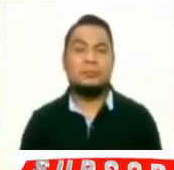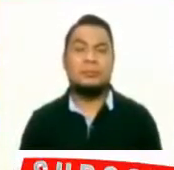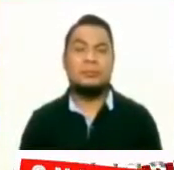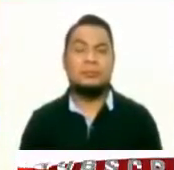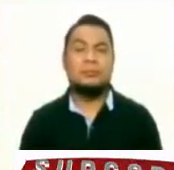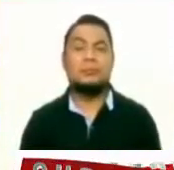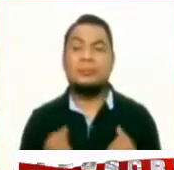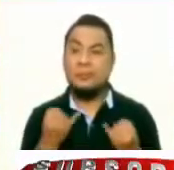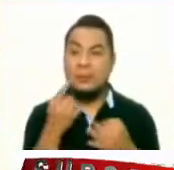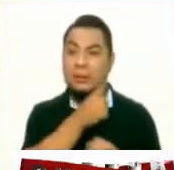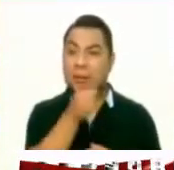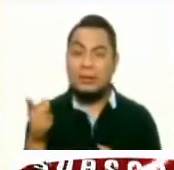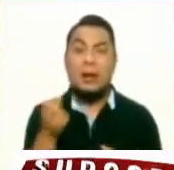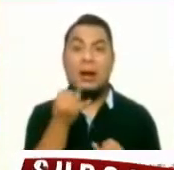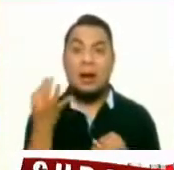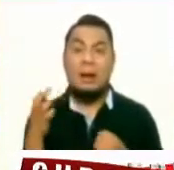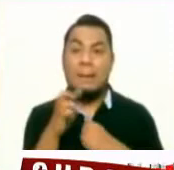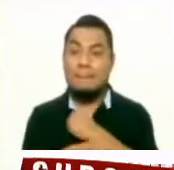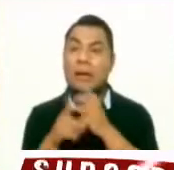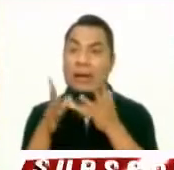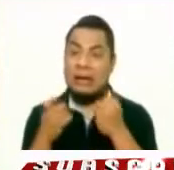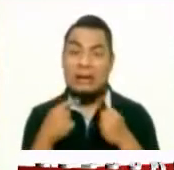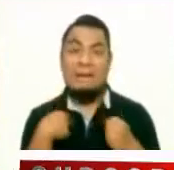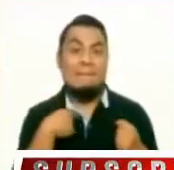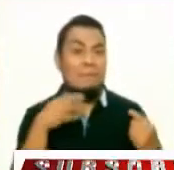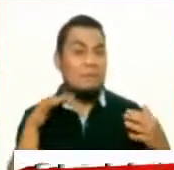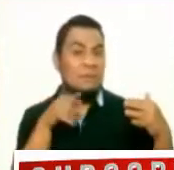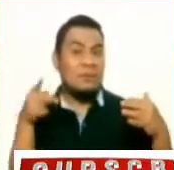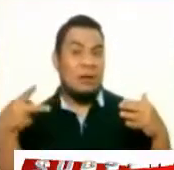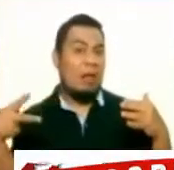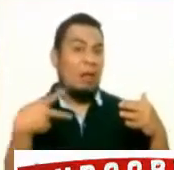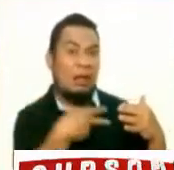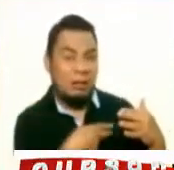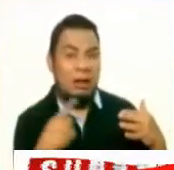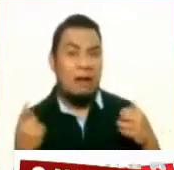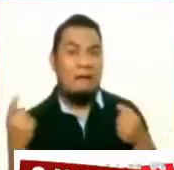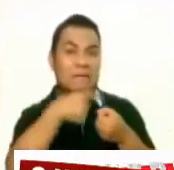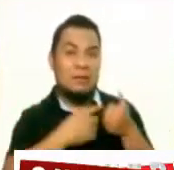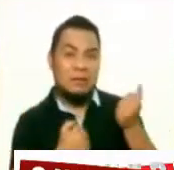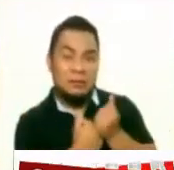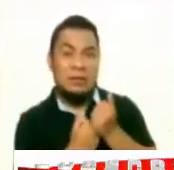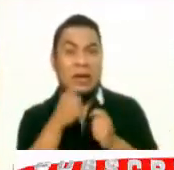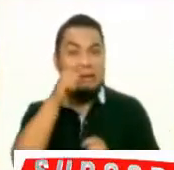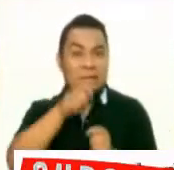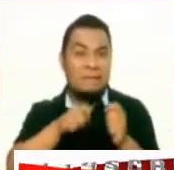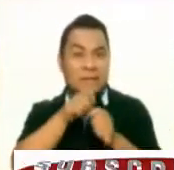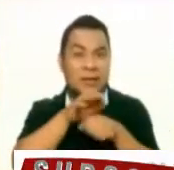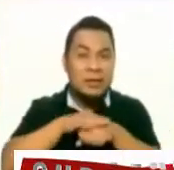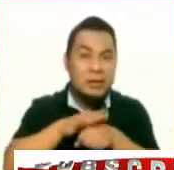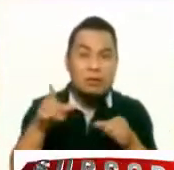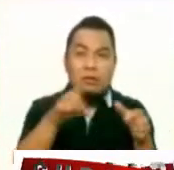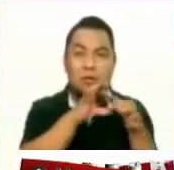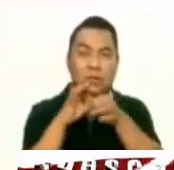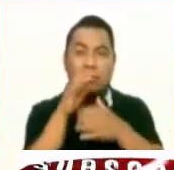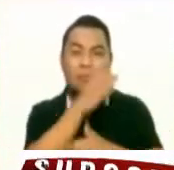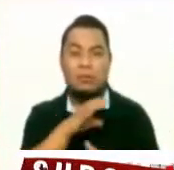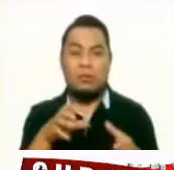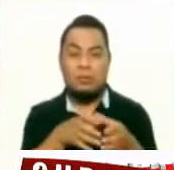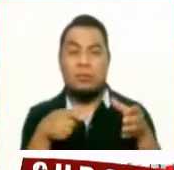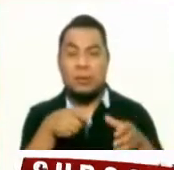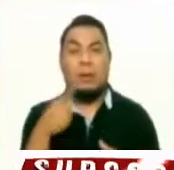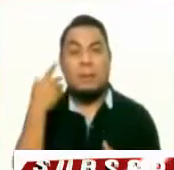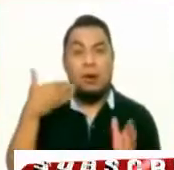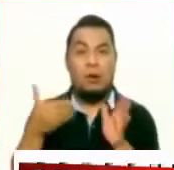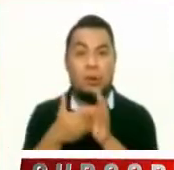Si alguien, insisto, se dispone a interferir en los acontecimientos en marcha y crea amenazas estratégicas inadmisibles para